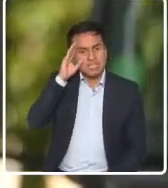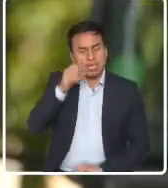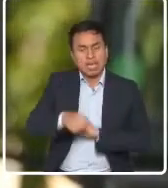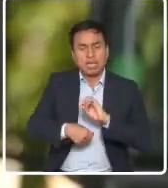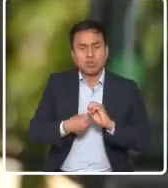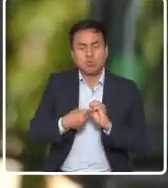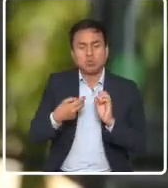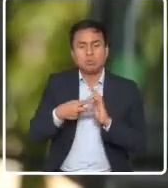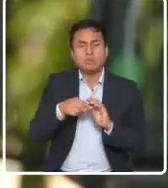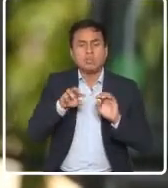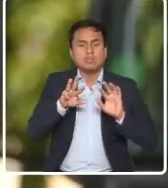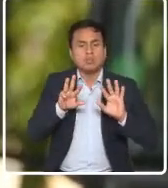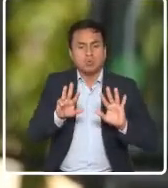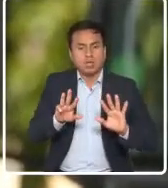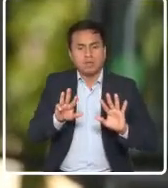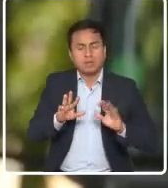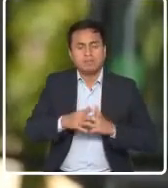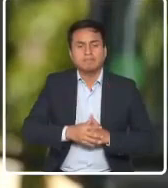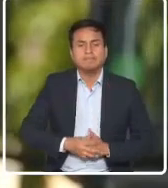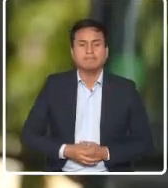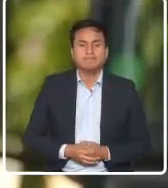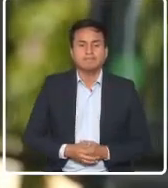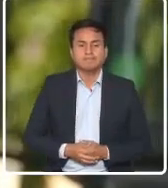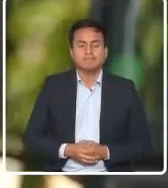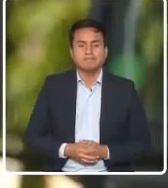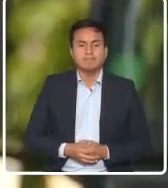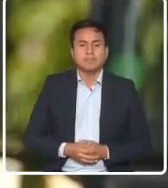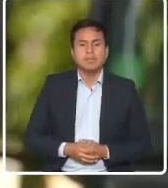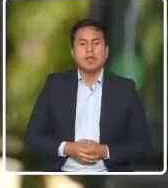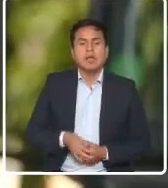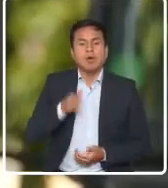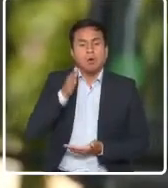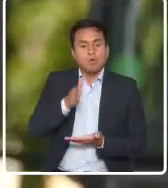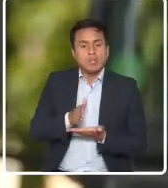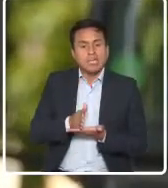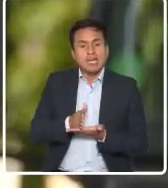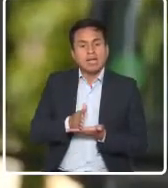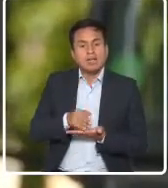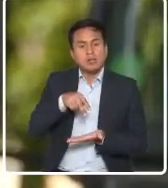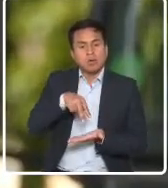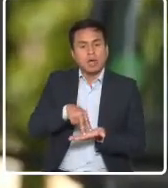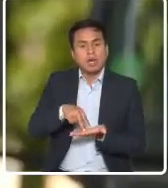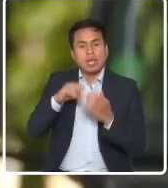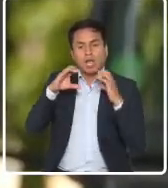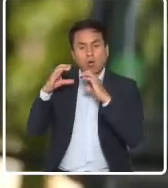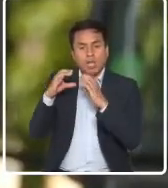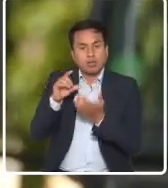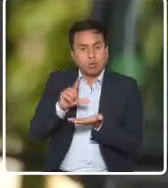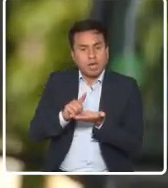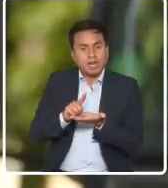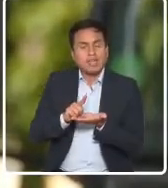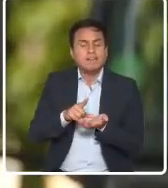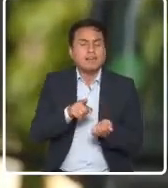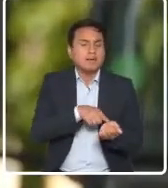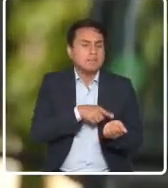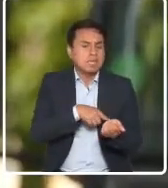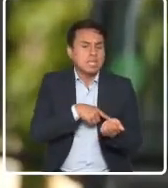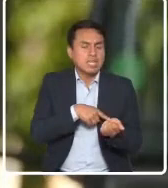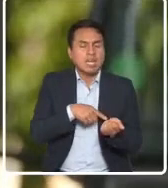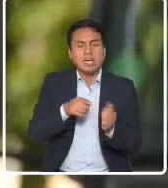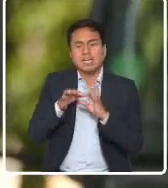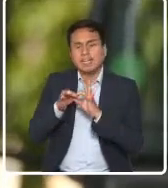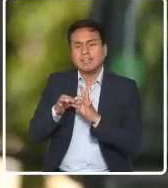año 2009, y nos obliga no solamente acá en Cauquenes, no solamente por las familias, a quienes agradezco